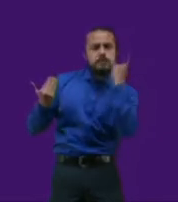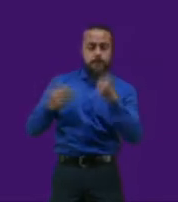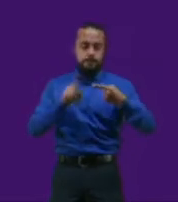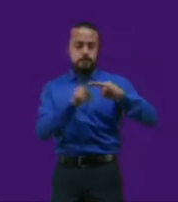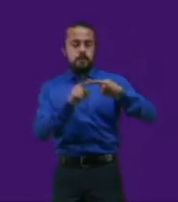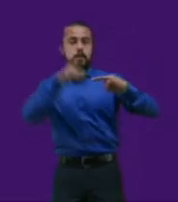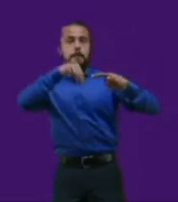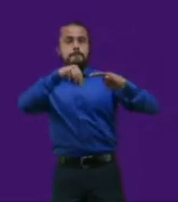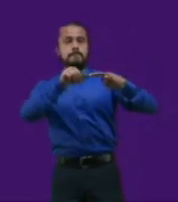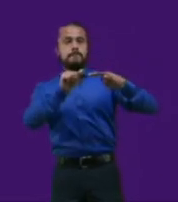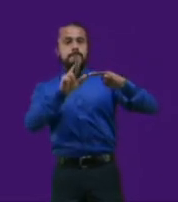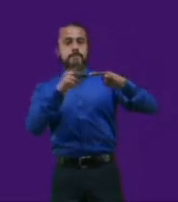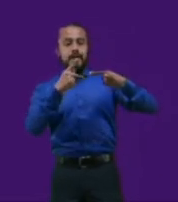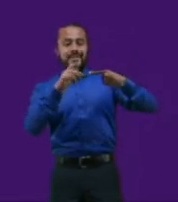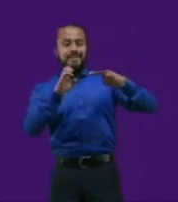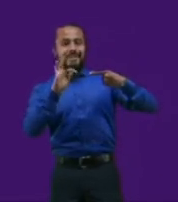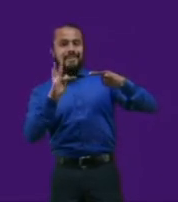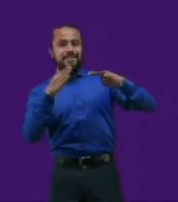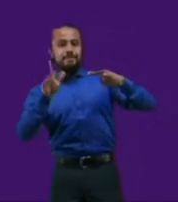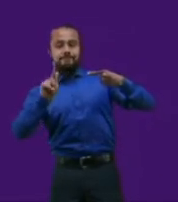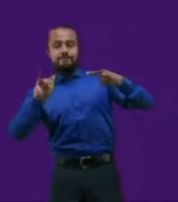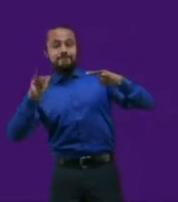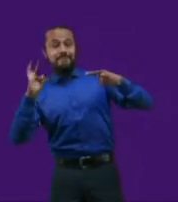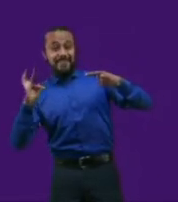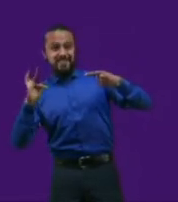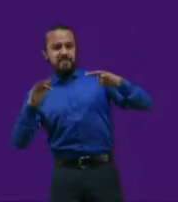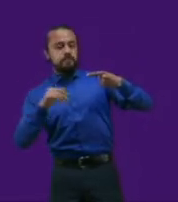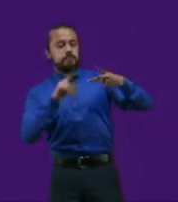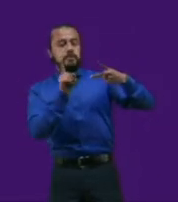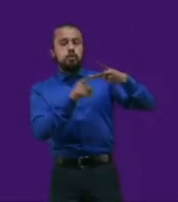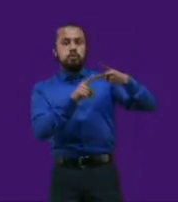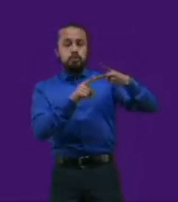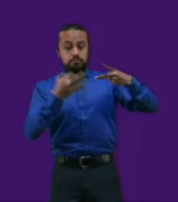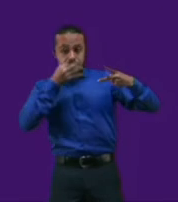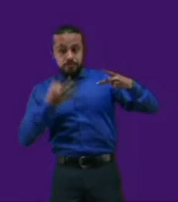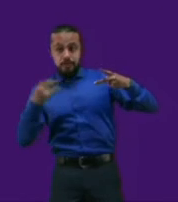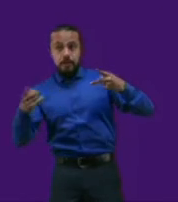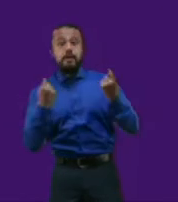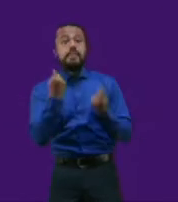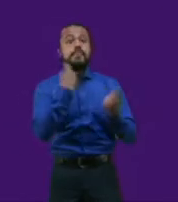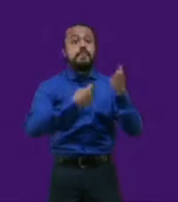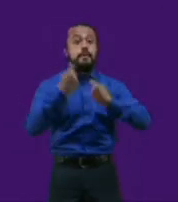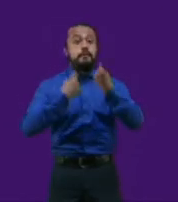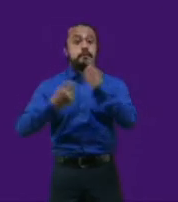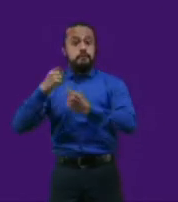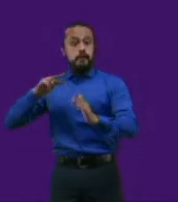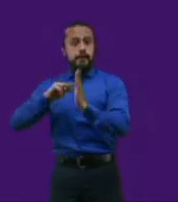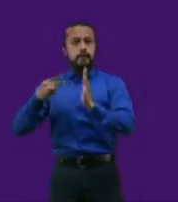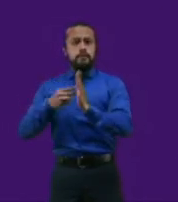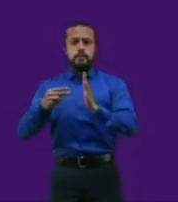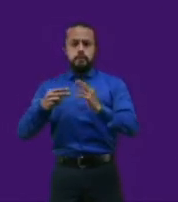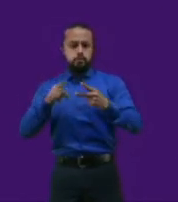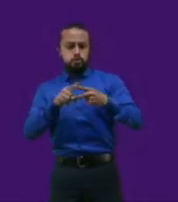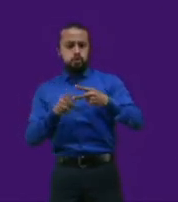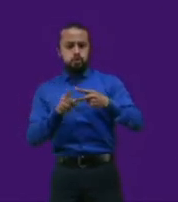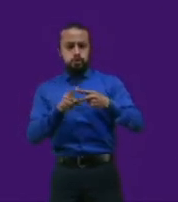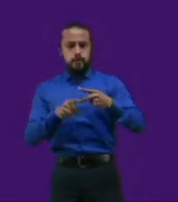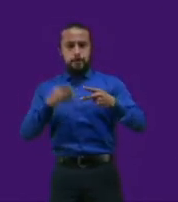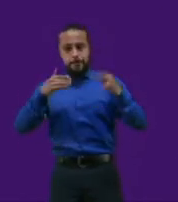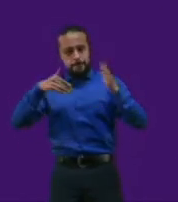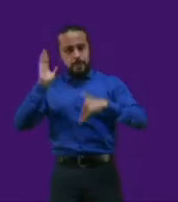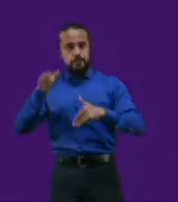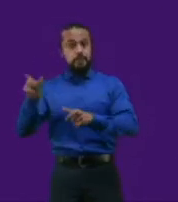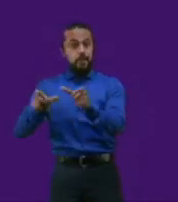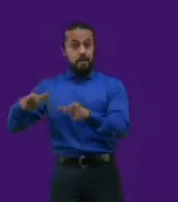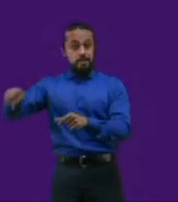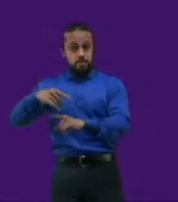es que sea un negocio. Para mí, que sea un negocio viable significan esas dos cosas. Que los